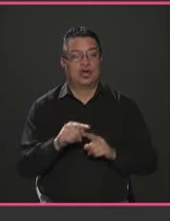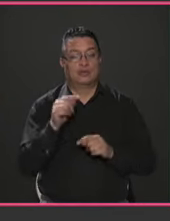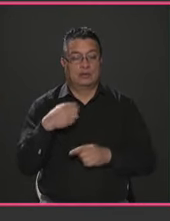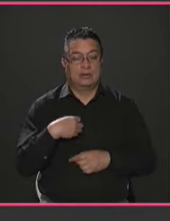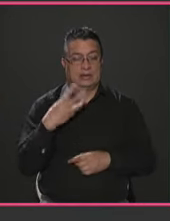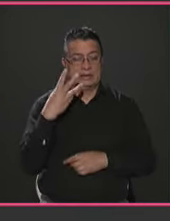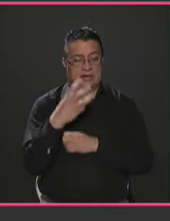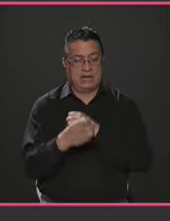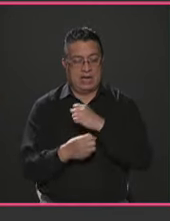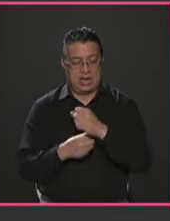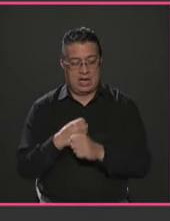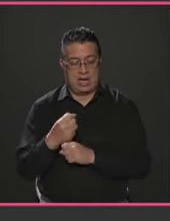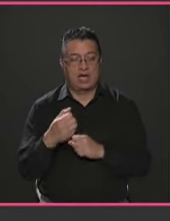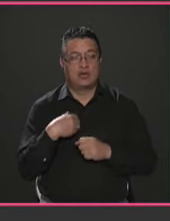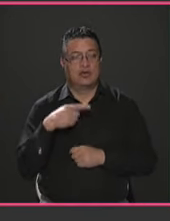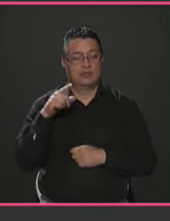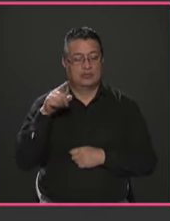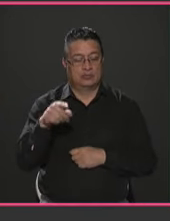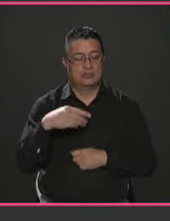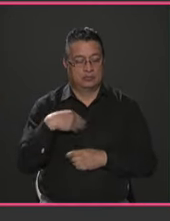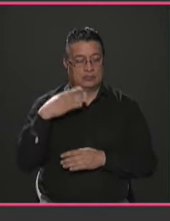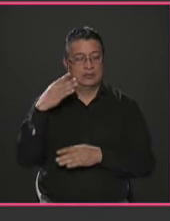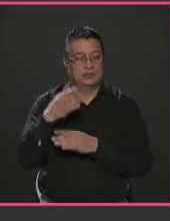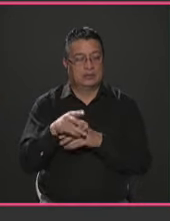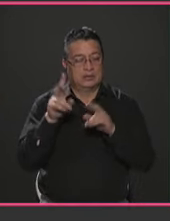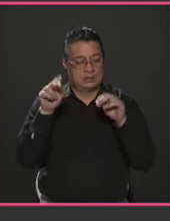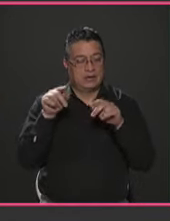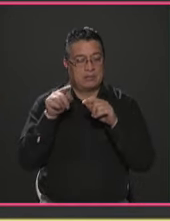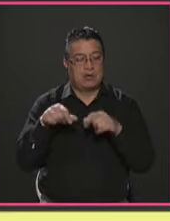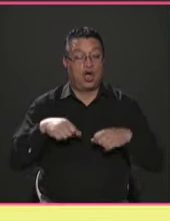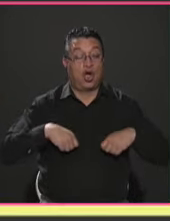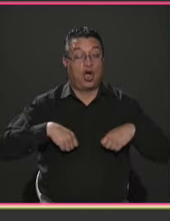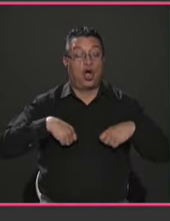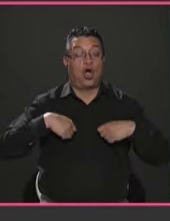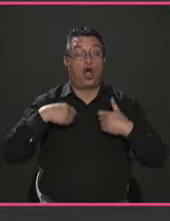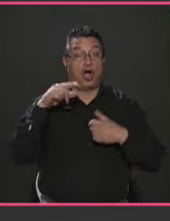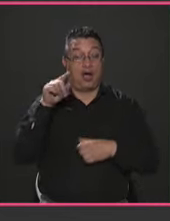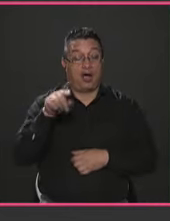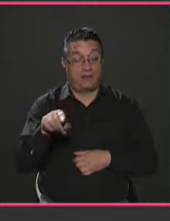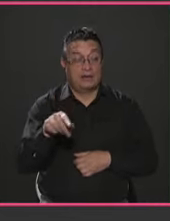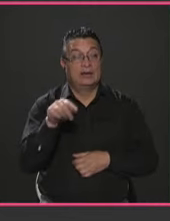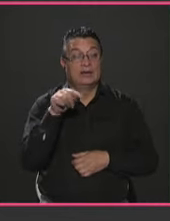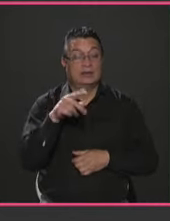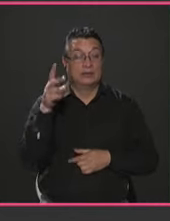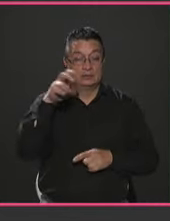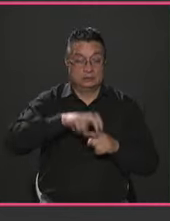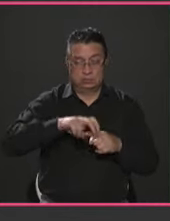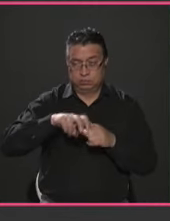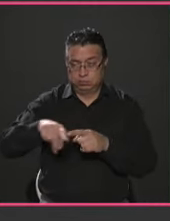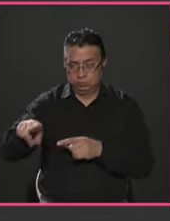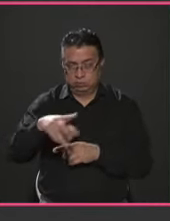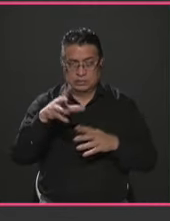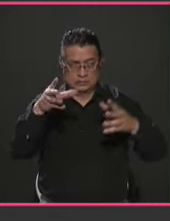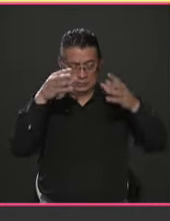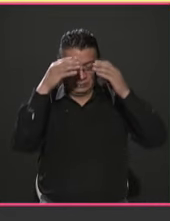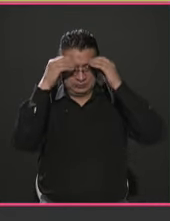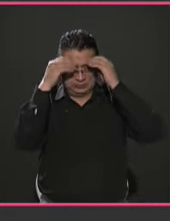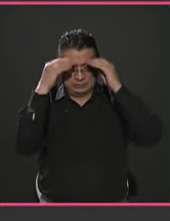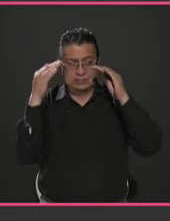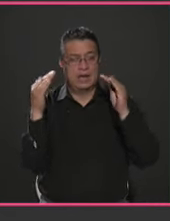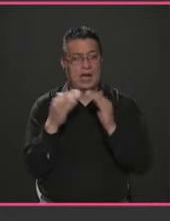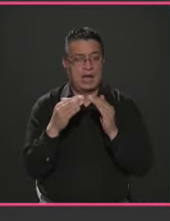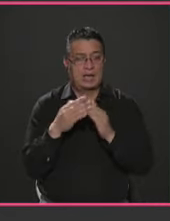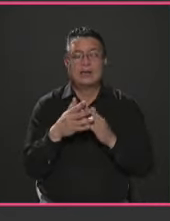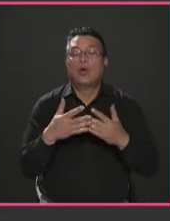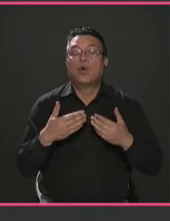para llegar en este campo para llegar aquí y los jóvenes que se sientan aquí deberían llevarse esto a casa que lo que sea